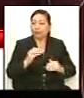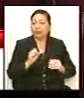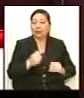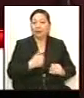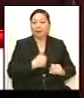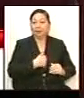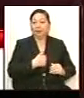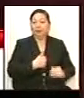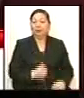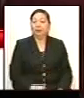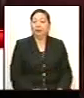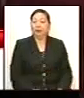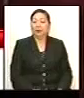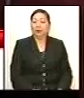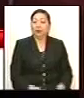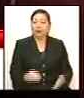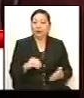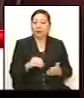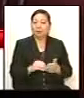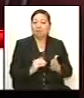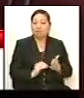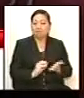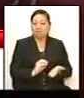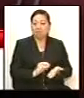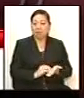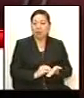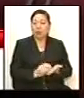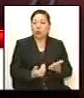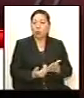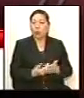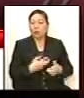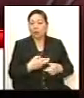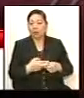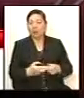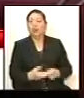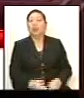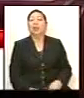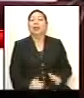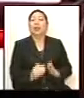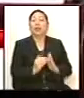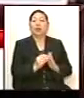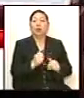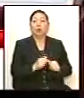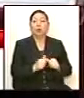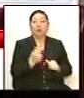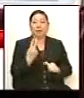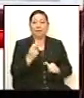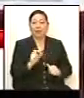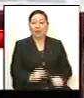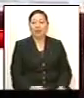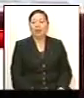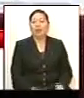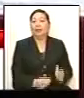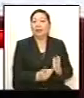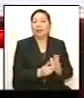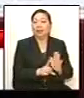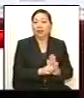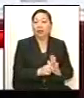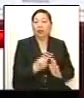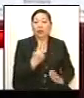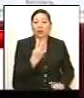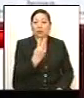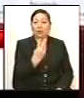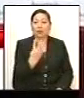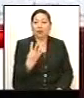Asimismo, permite la introducción de mayores innovaciones de proyecto. El artículo 20 del texto único ordenado del Decreto Legislativo